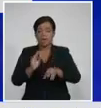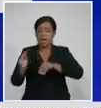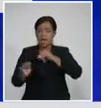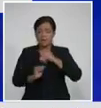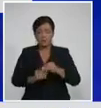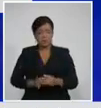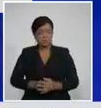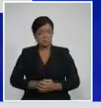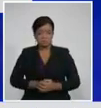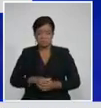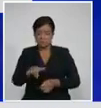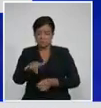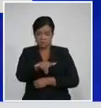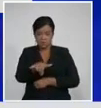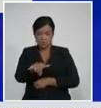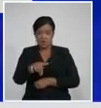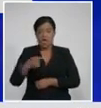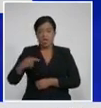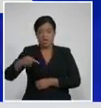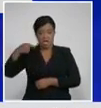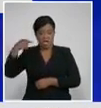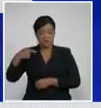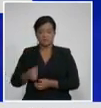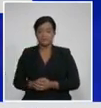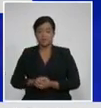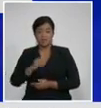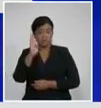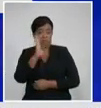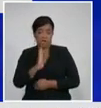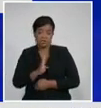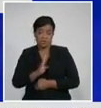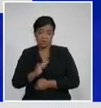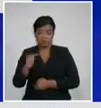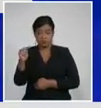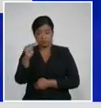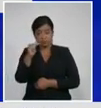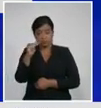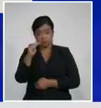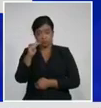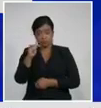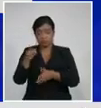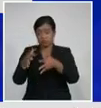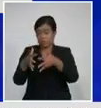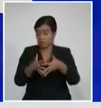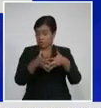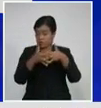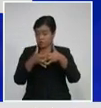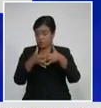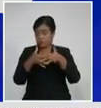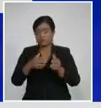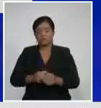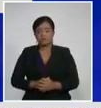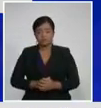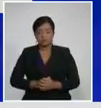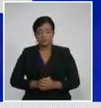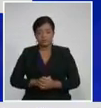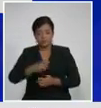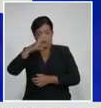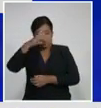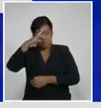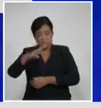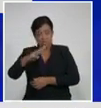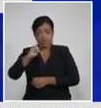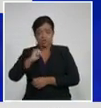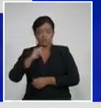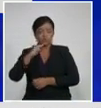con el día de ayer. Brasil en primer lugar, Estados Unidos en segundo, México, Rusia,